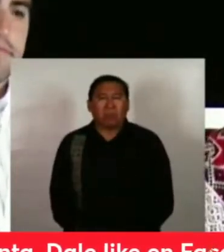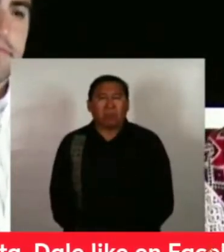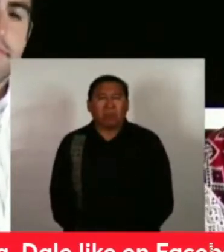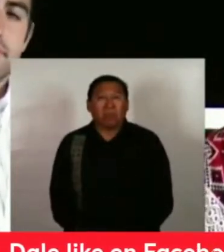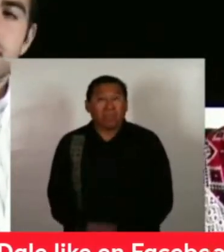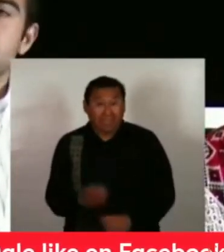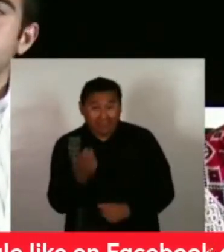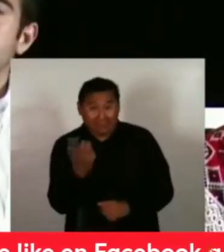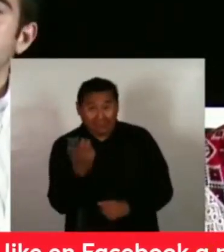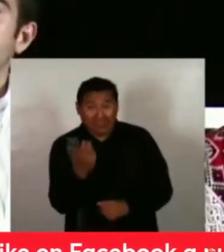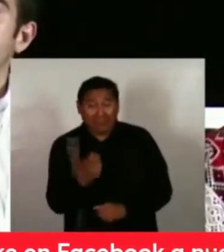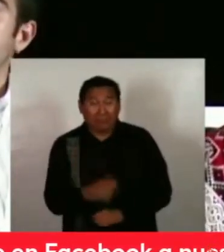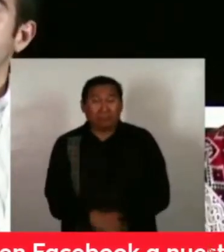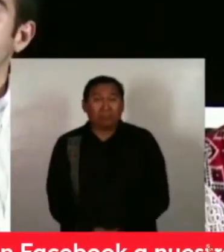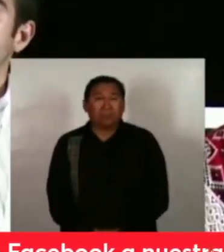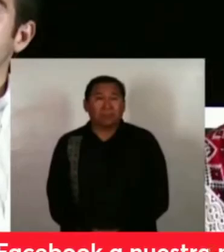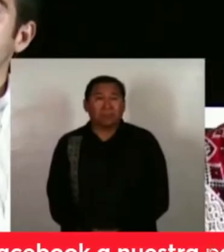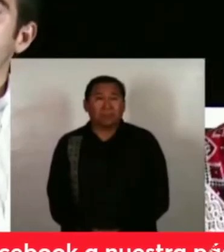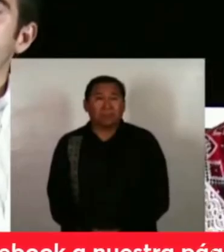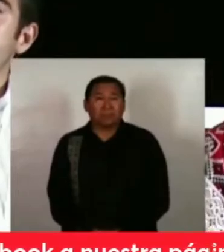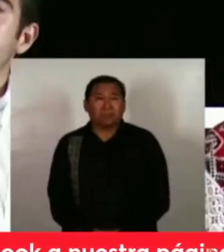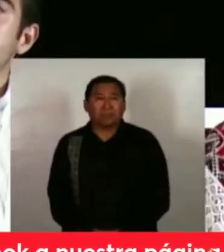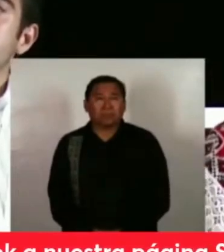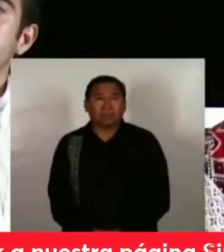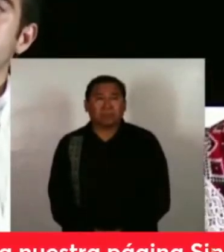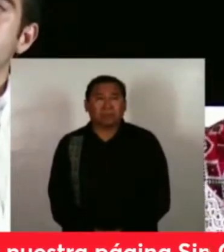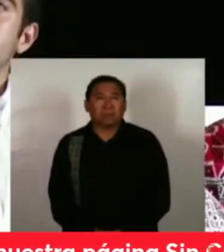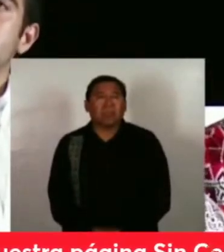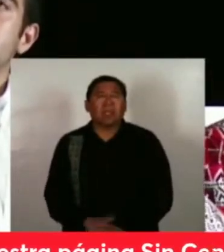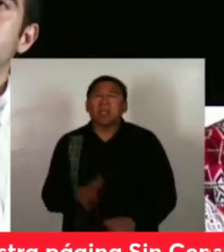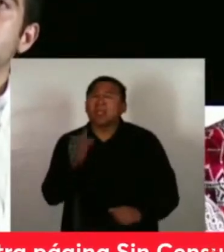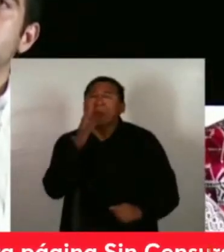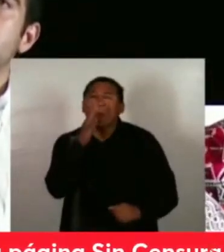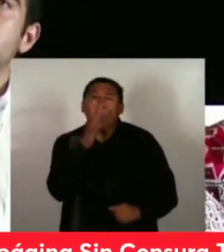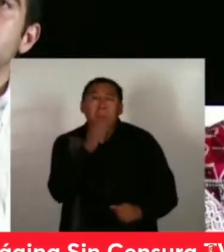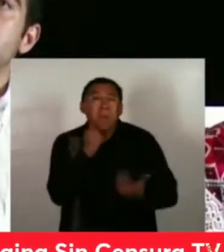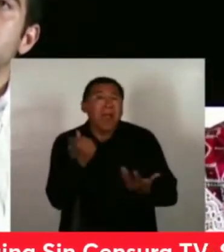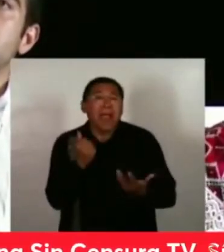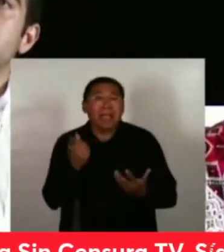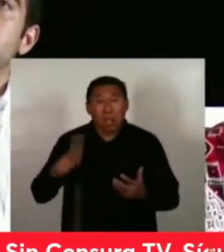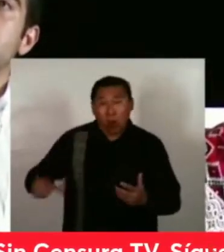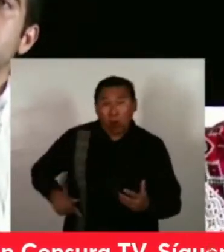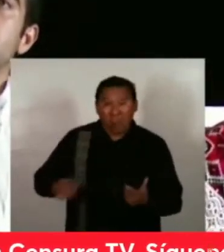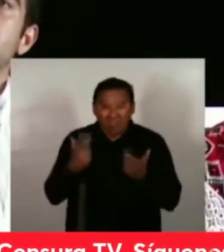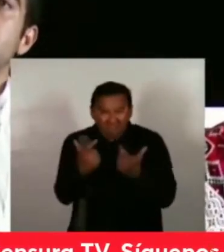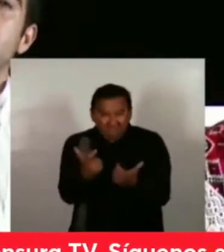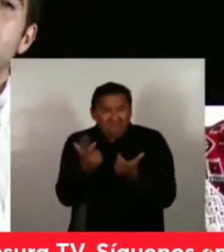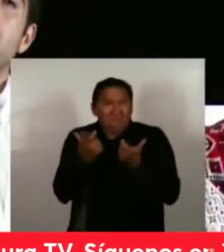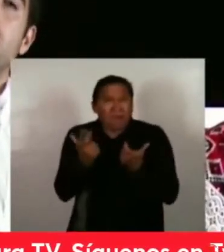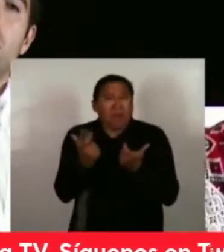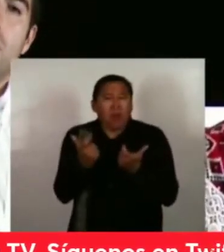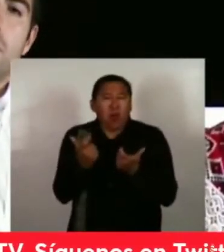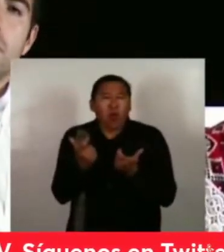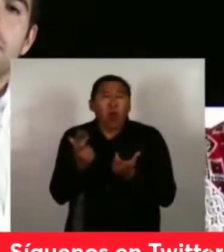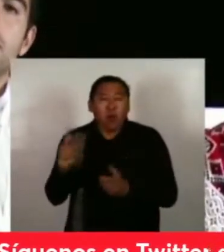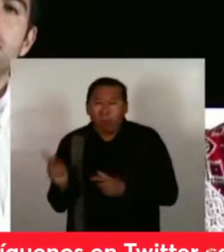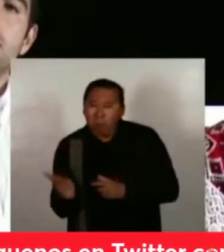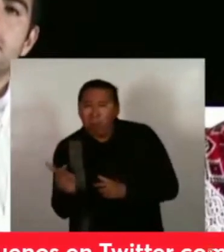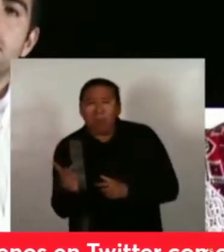Eso, en pocas palabras, es: no puede haber gobierno rico con pueblo